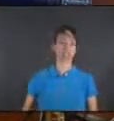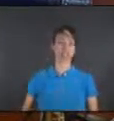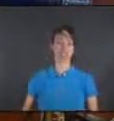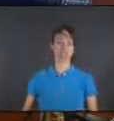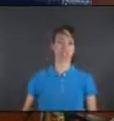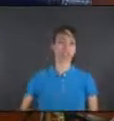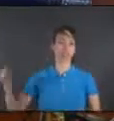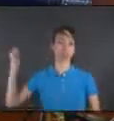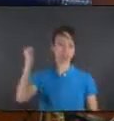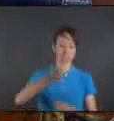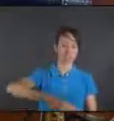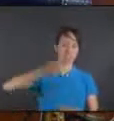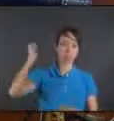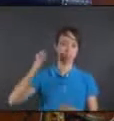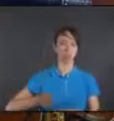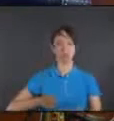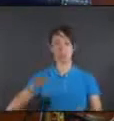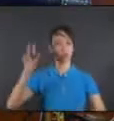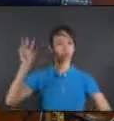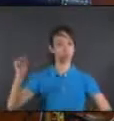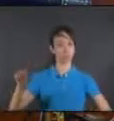trabajador.